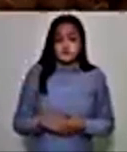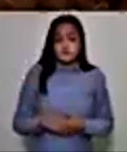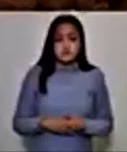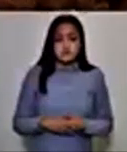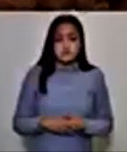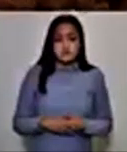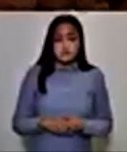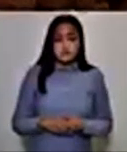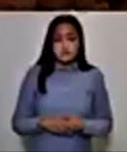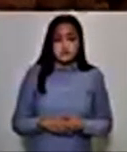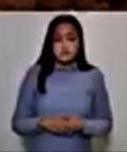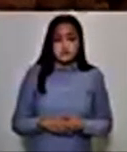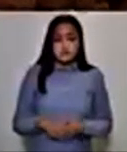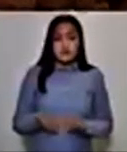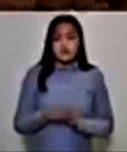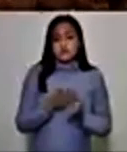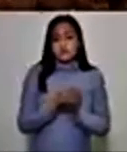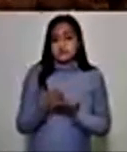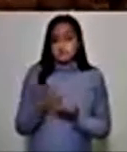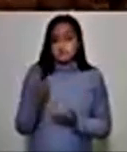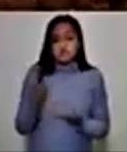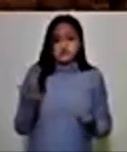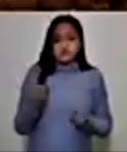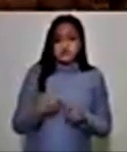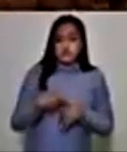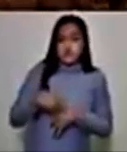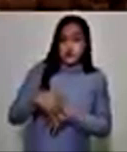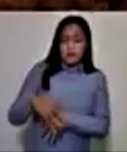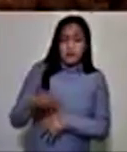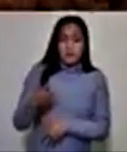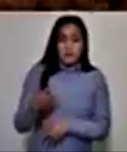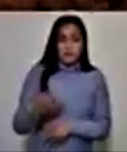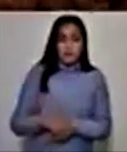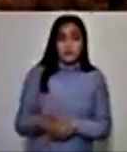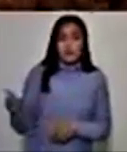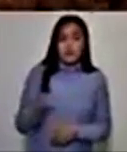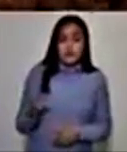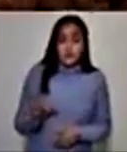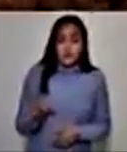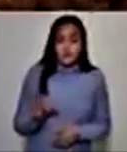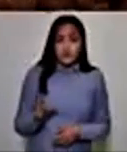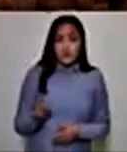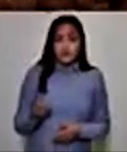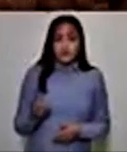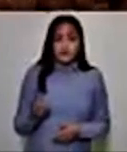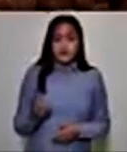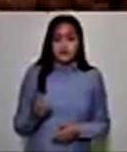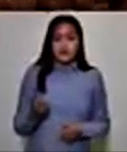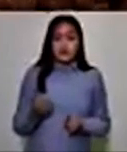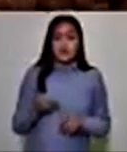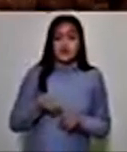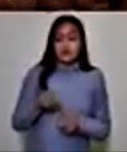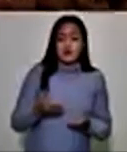aún excesivas, de las manifestaciones cuando se pronuncian y en las